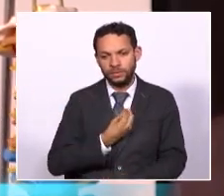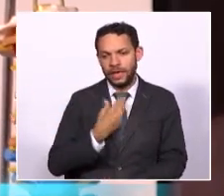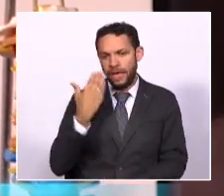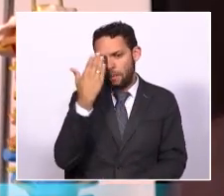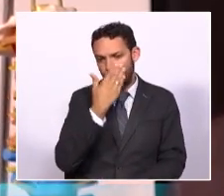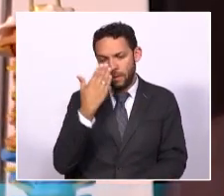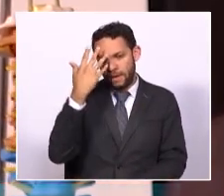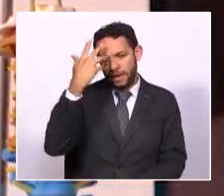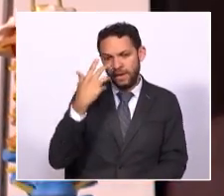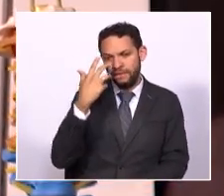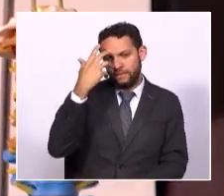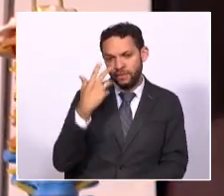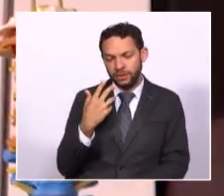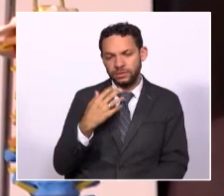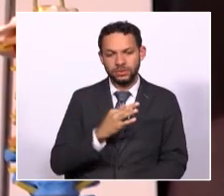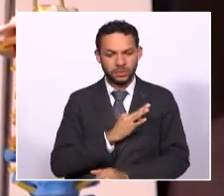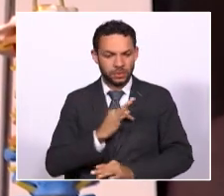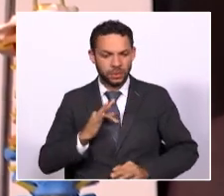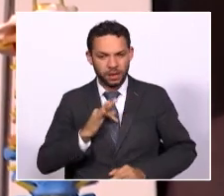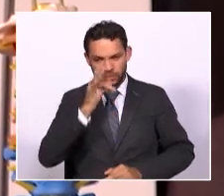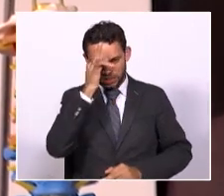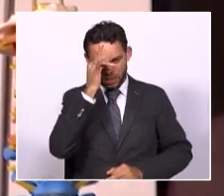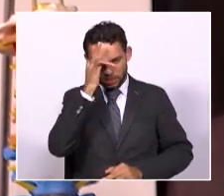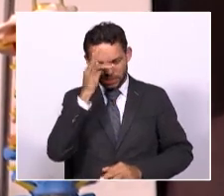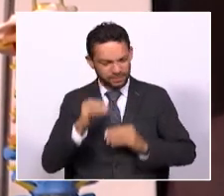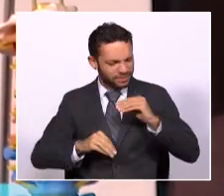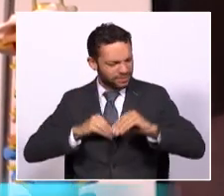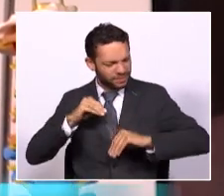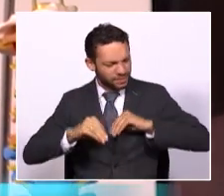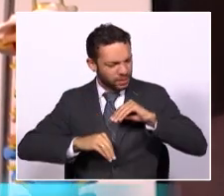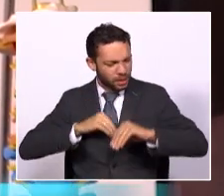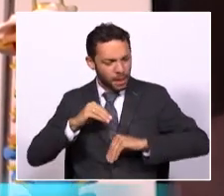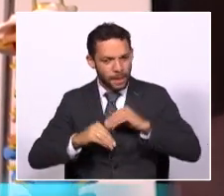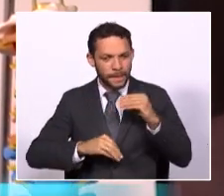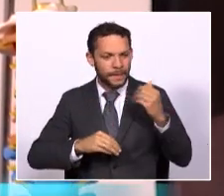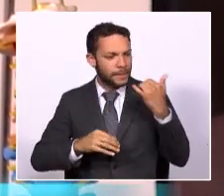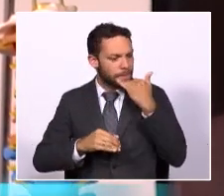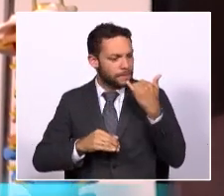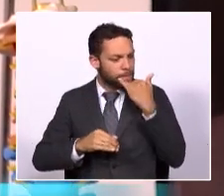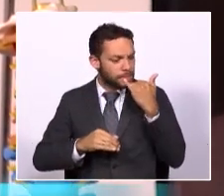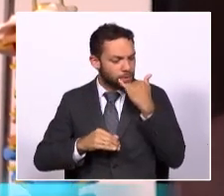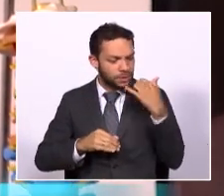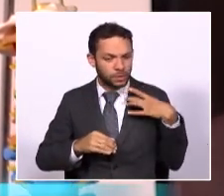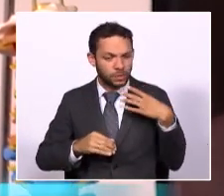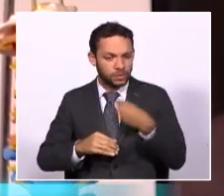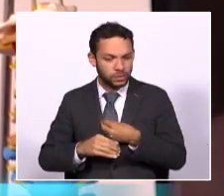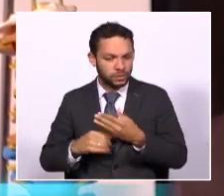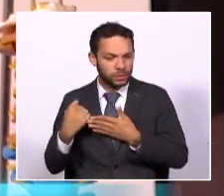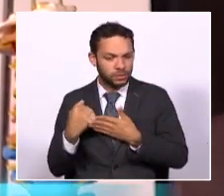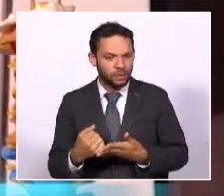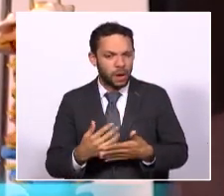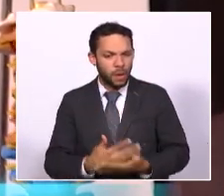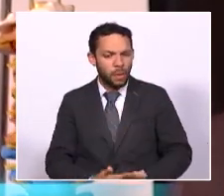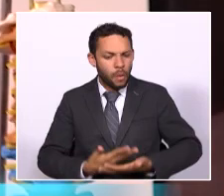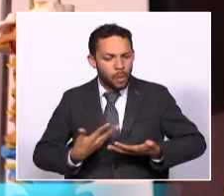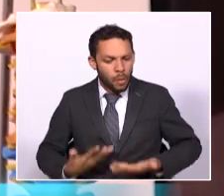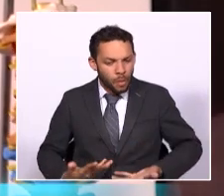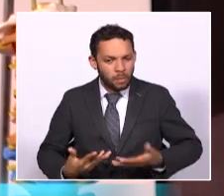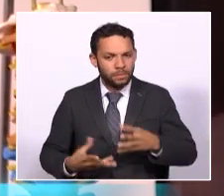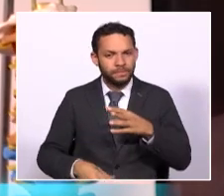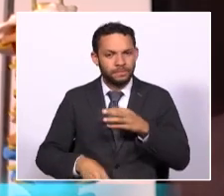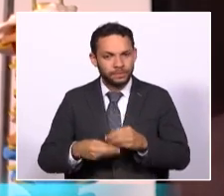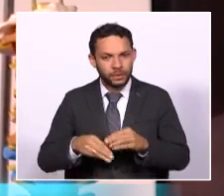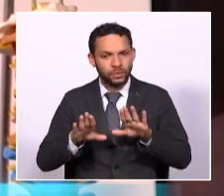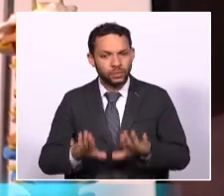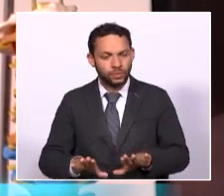casas, clínicamente. Miremos, observemos, algo está pasando. Porque ella está con ese dolor y qué es